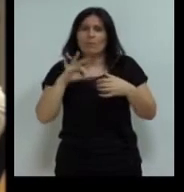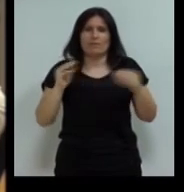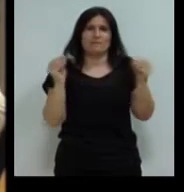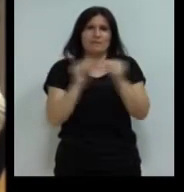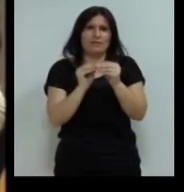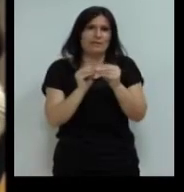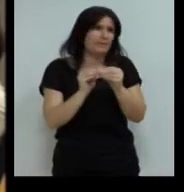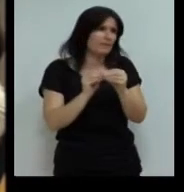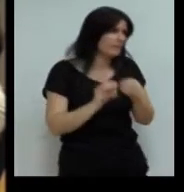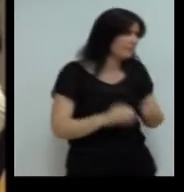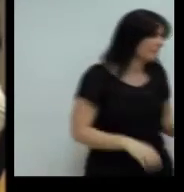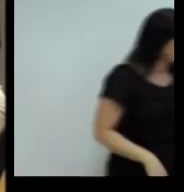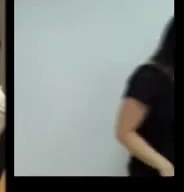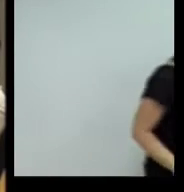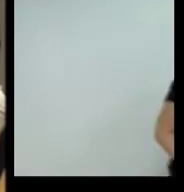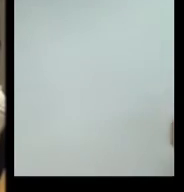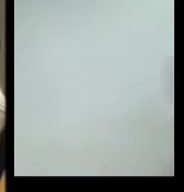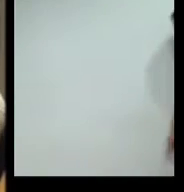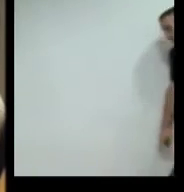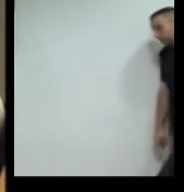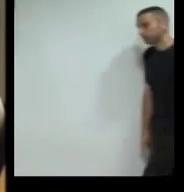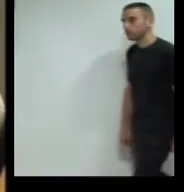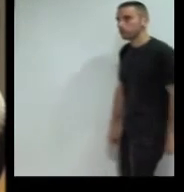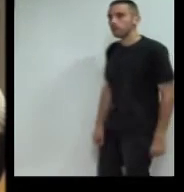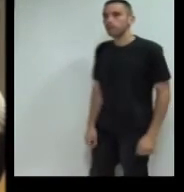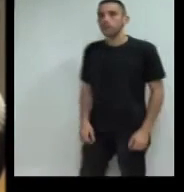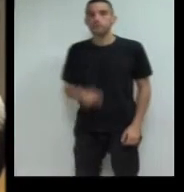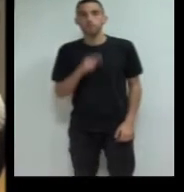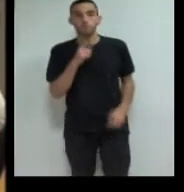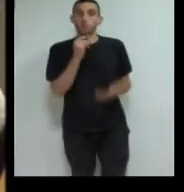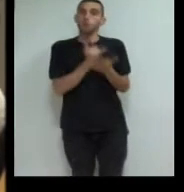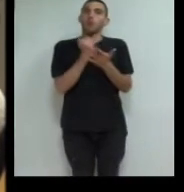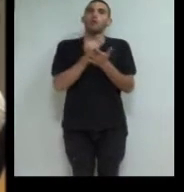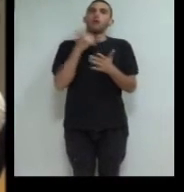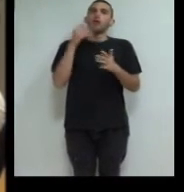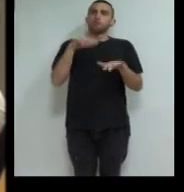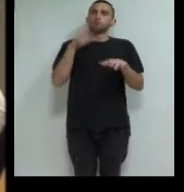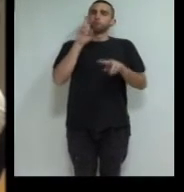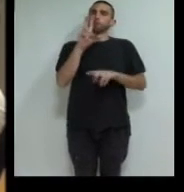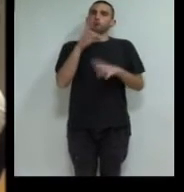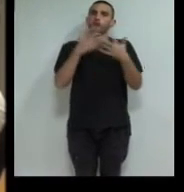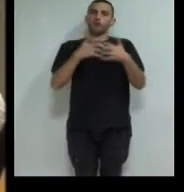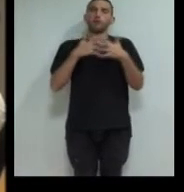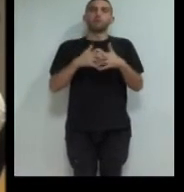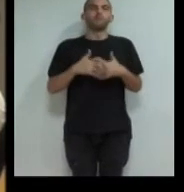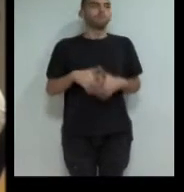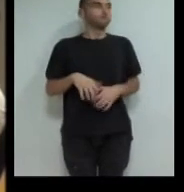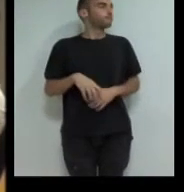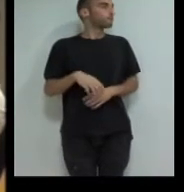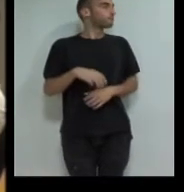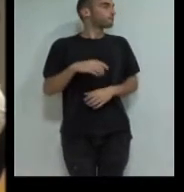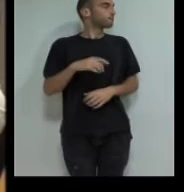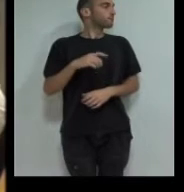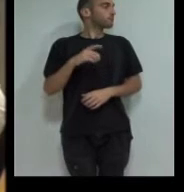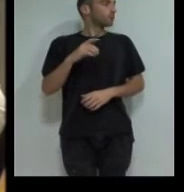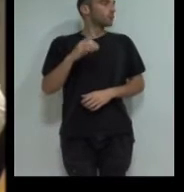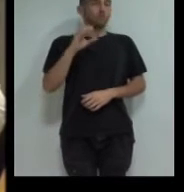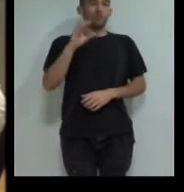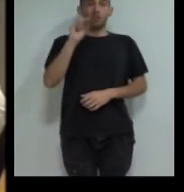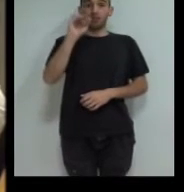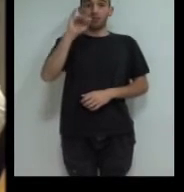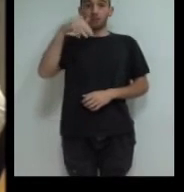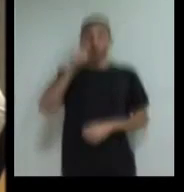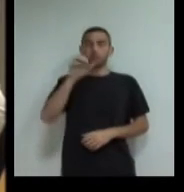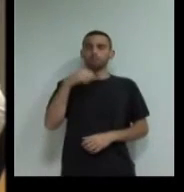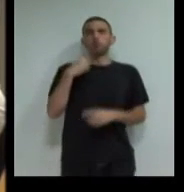se hizo y se comprobó que funcionaba. Y ahí, o sea, me refiero... Yo hay una cosa, perdonadme, que no estoy de acuerdo con Miguel, que